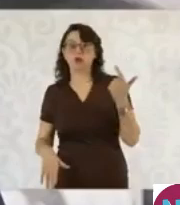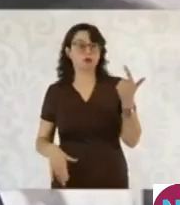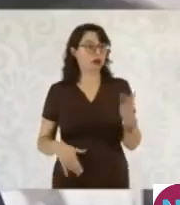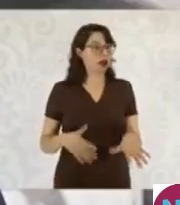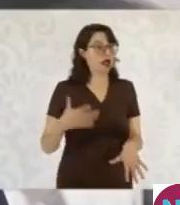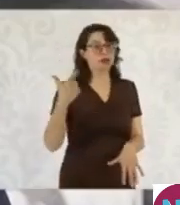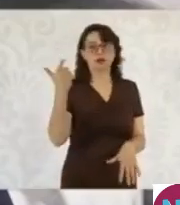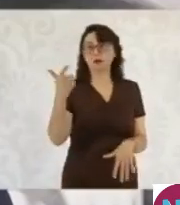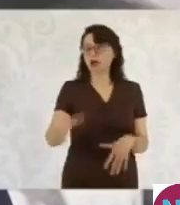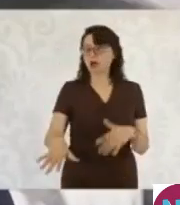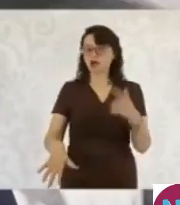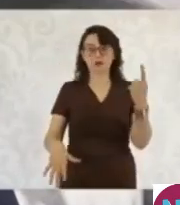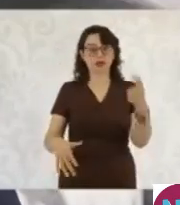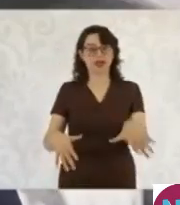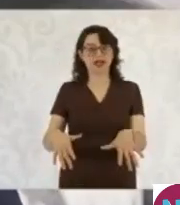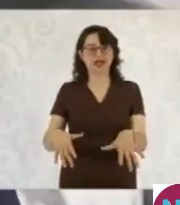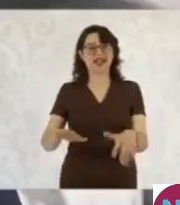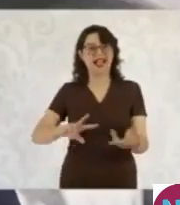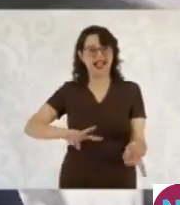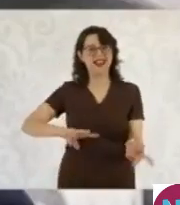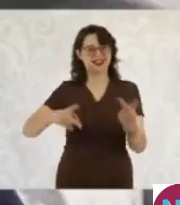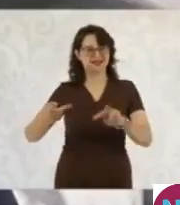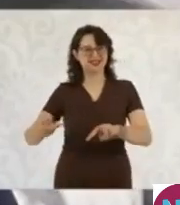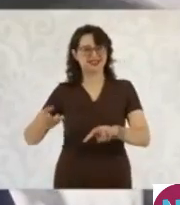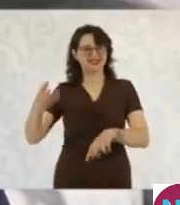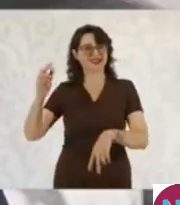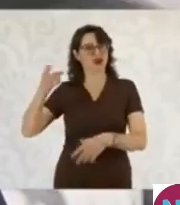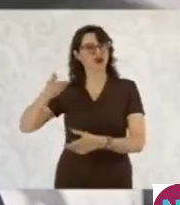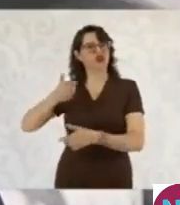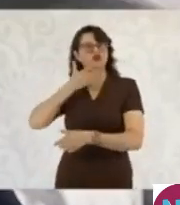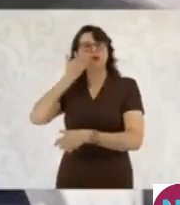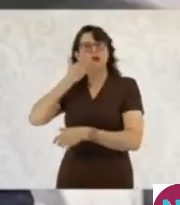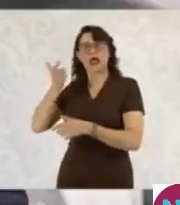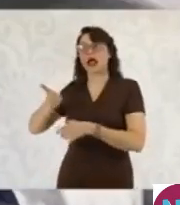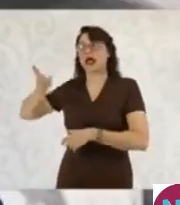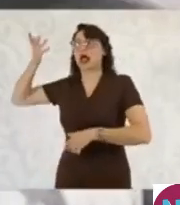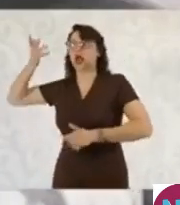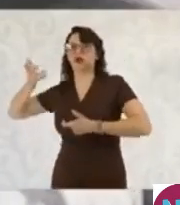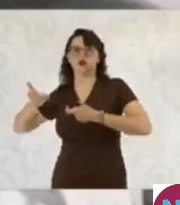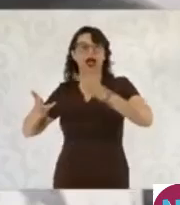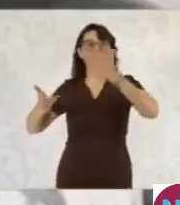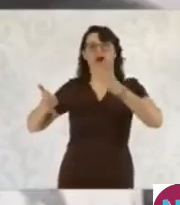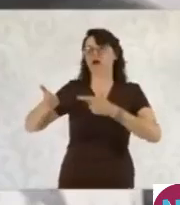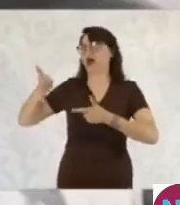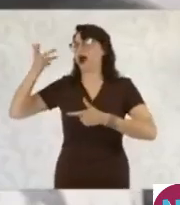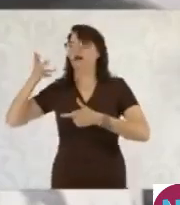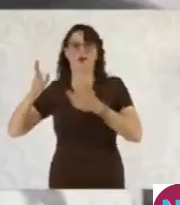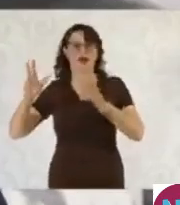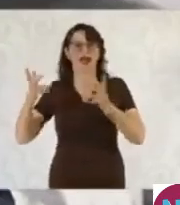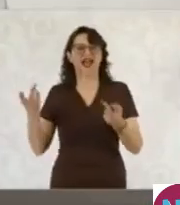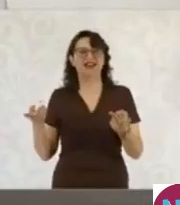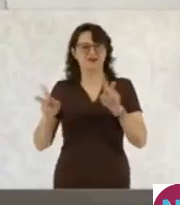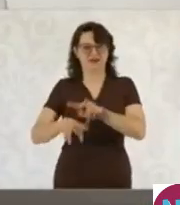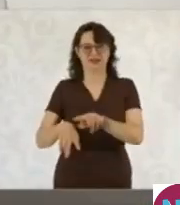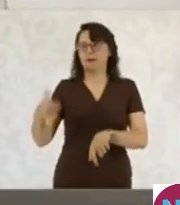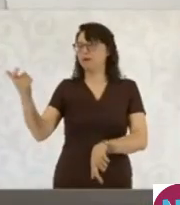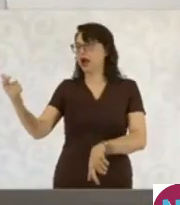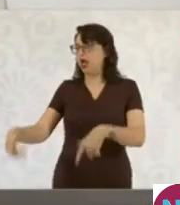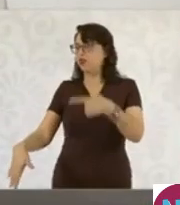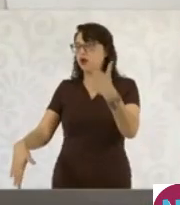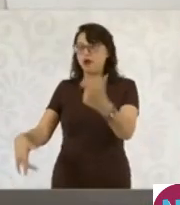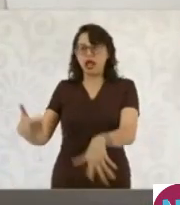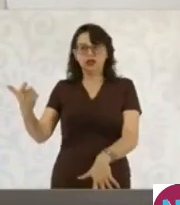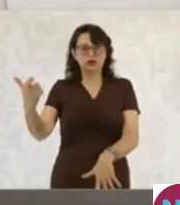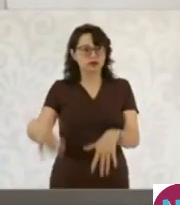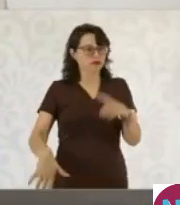subasta como a veces se compra del precio más alto, aquí es quién del precio más bajo para darle esta proveeduría al sector salud. ¿Y cuáles son los